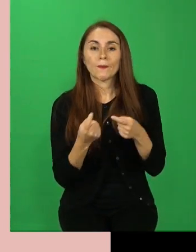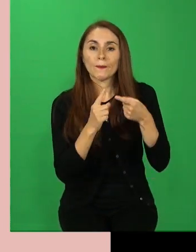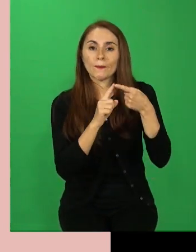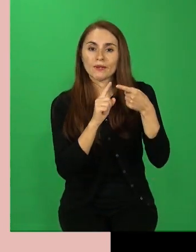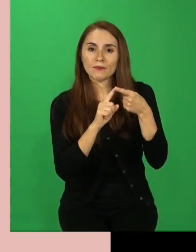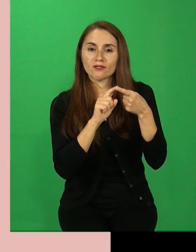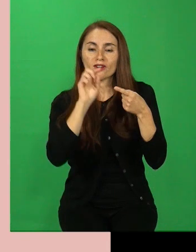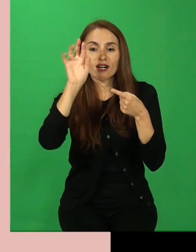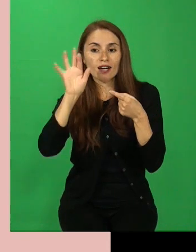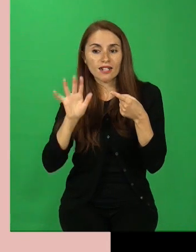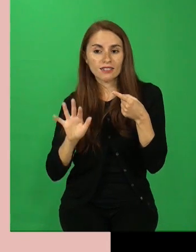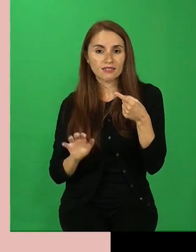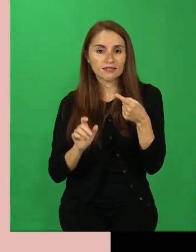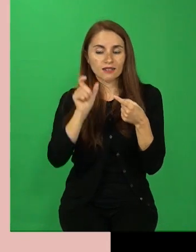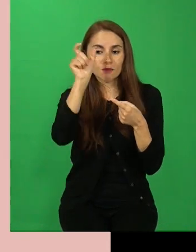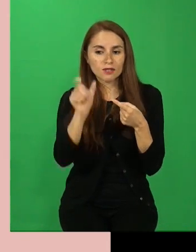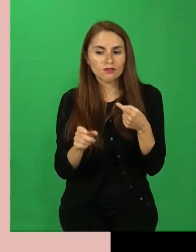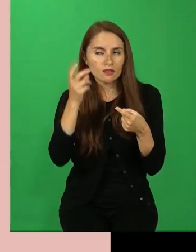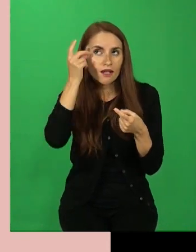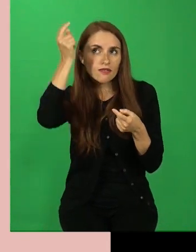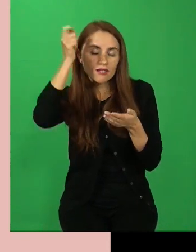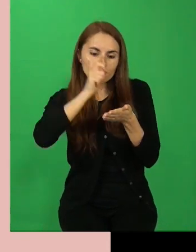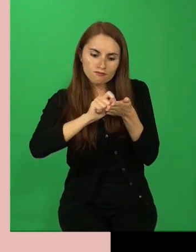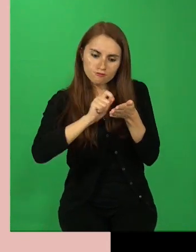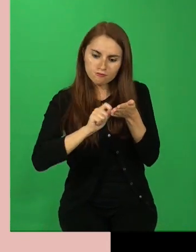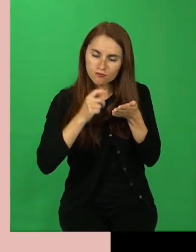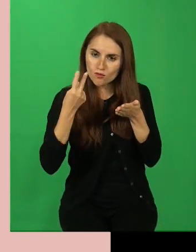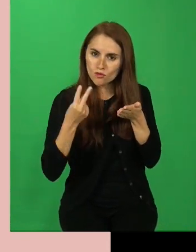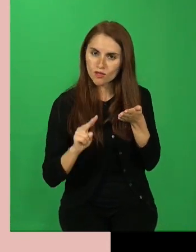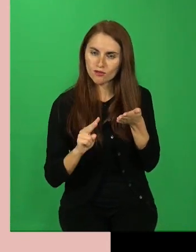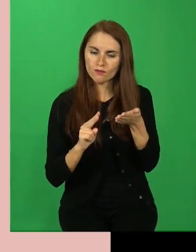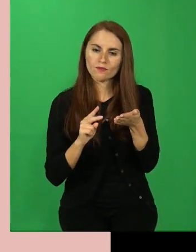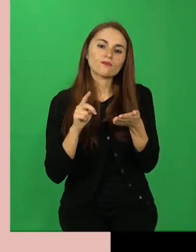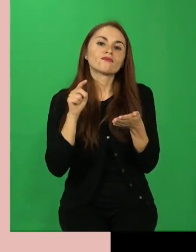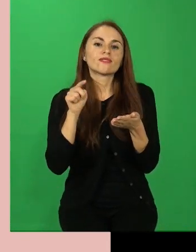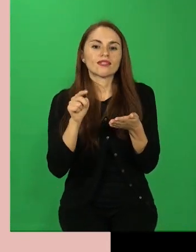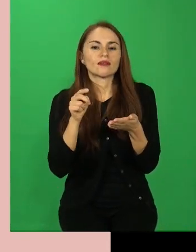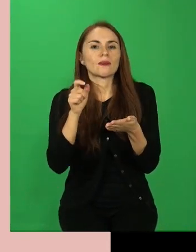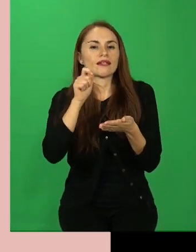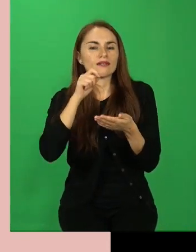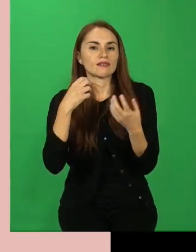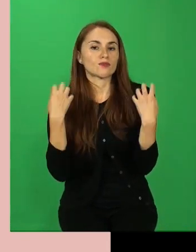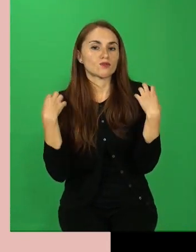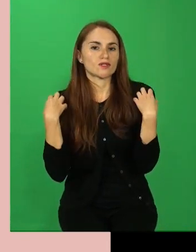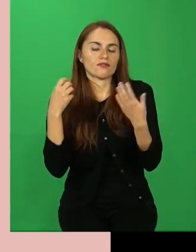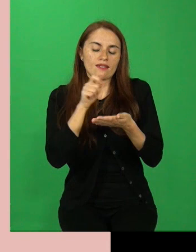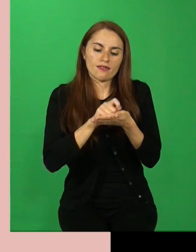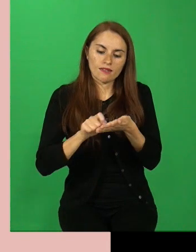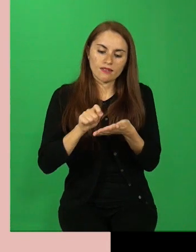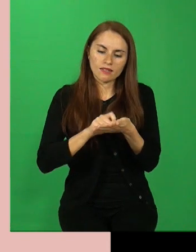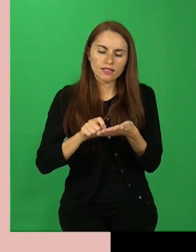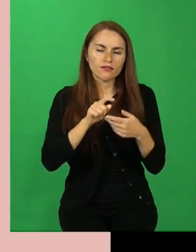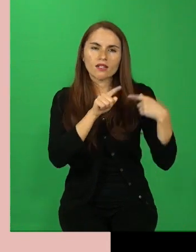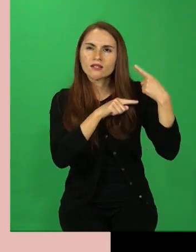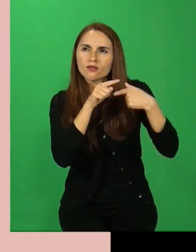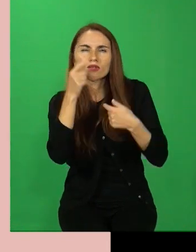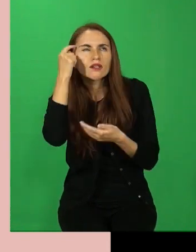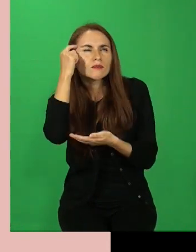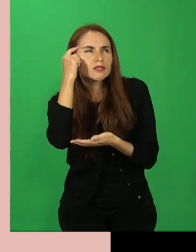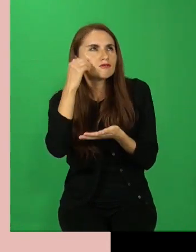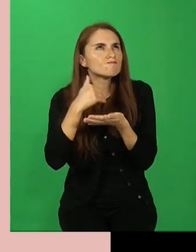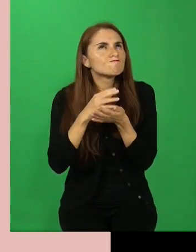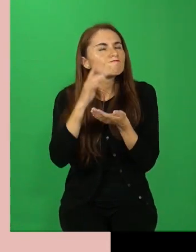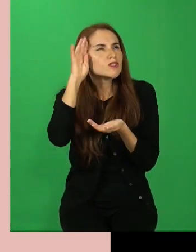con las características del autor. El autor es quien va a escribir y va a crear esta historia, ¿cierto? Es quien